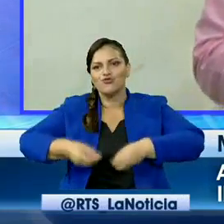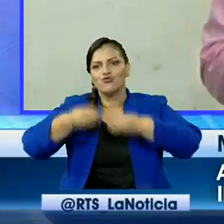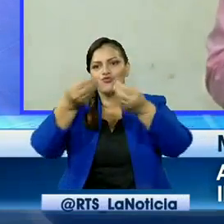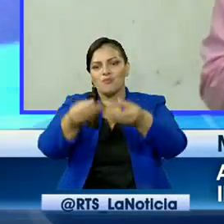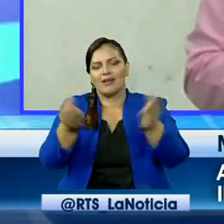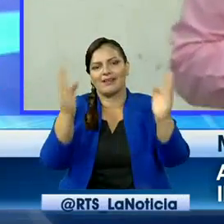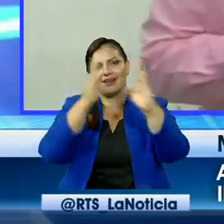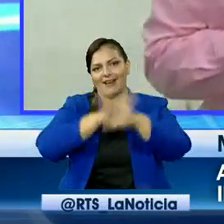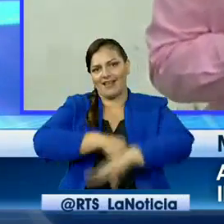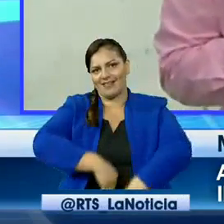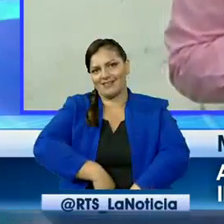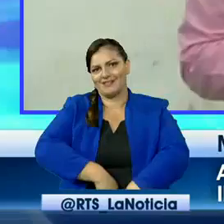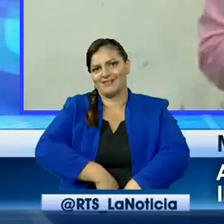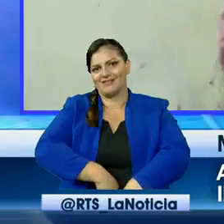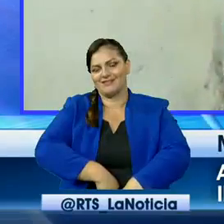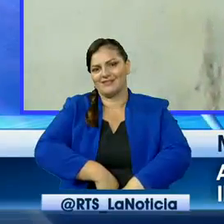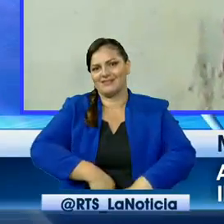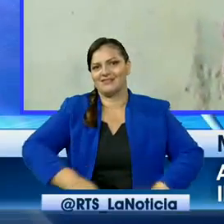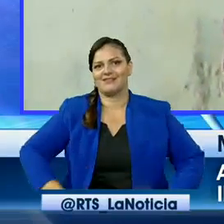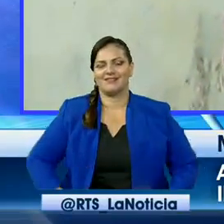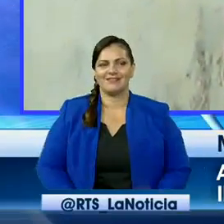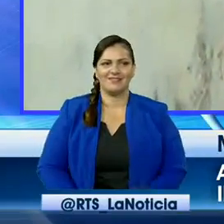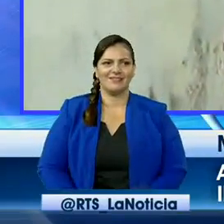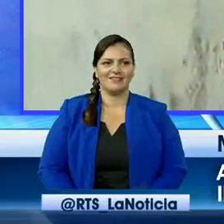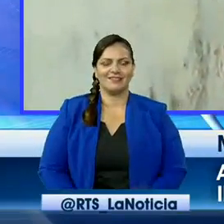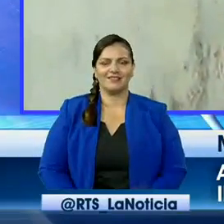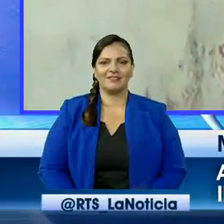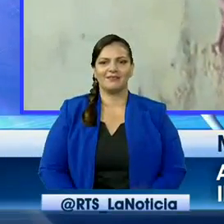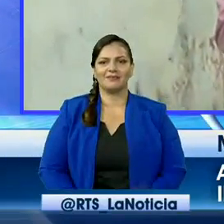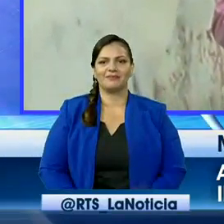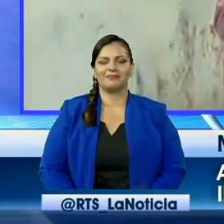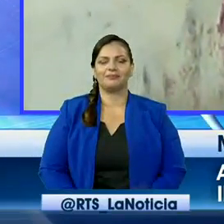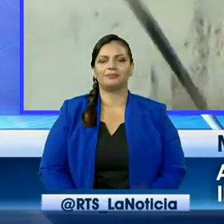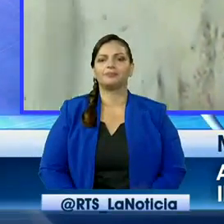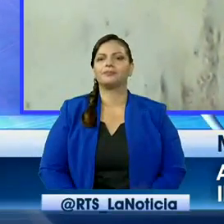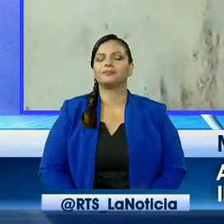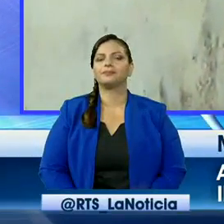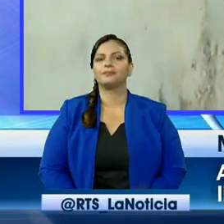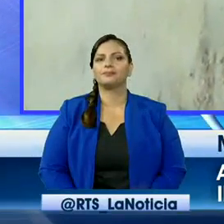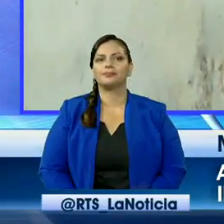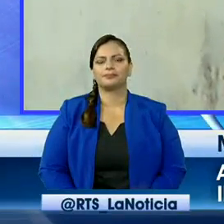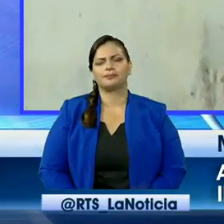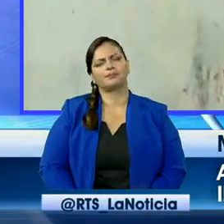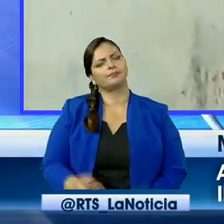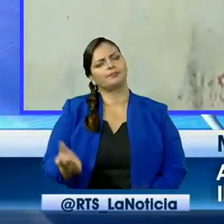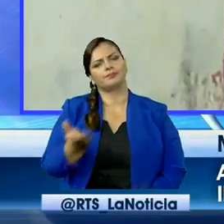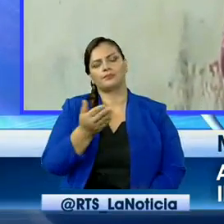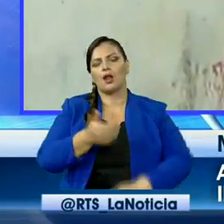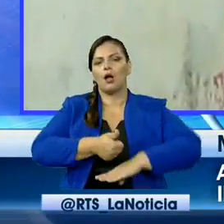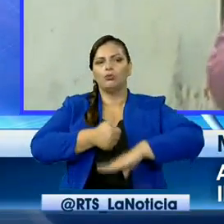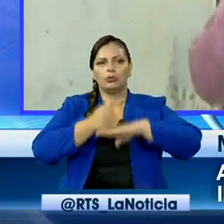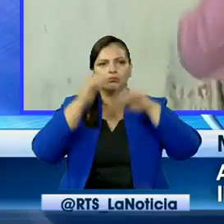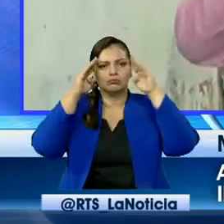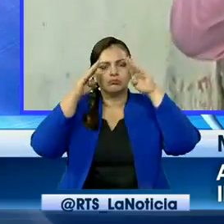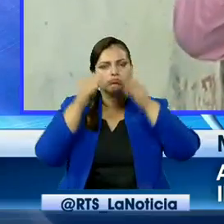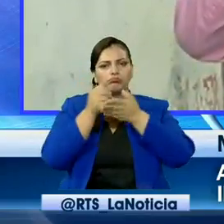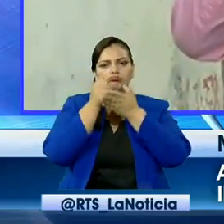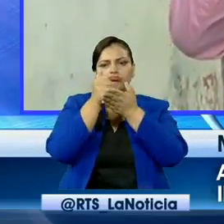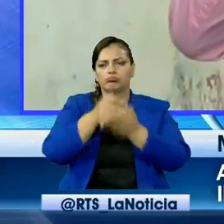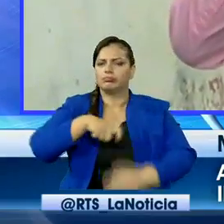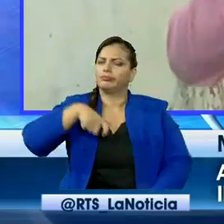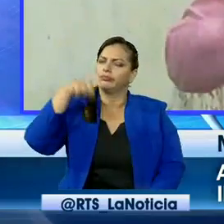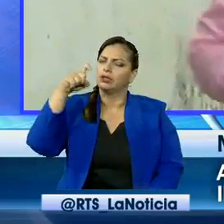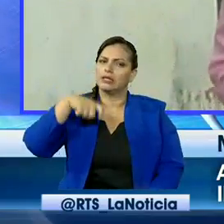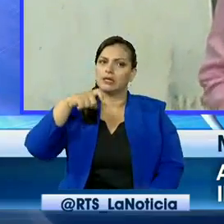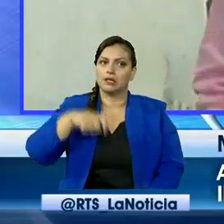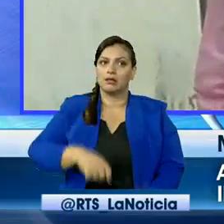vamos a regalar lentes. Miopía. Lentes de lectura para este viernes, muy bien. Bueno, necesarísima la presencia ahí de las autoridades. Y el caso de esos